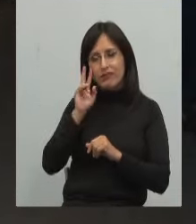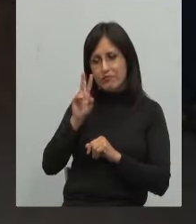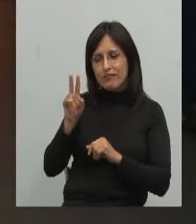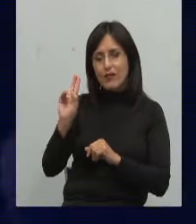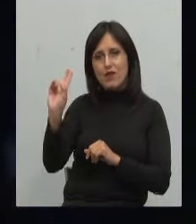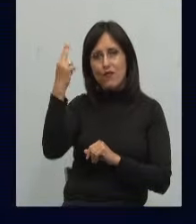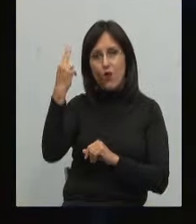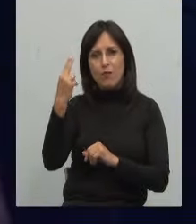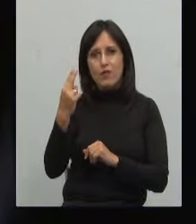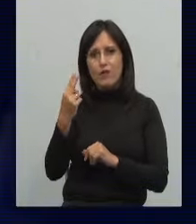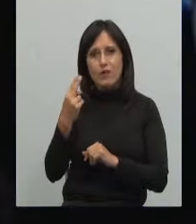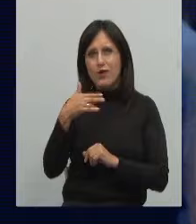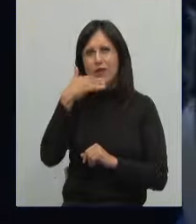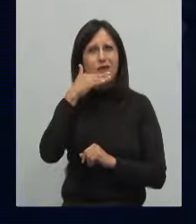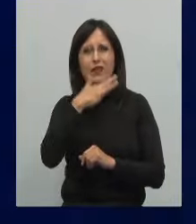que se lo busque,